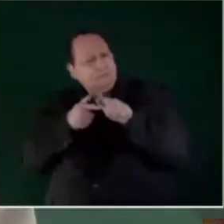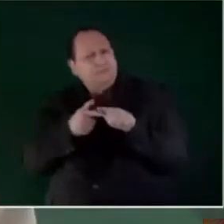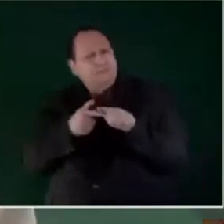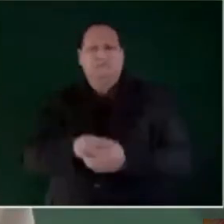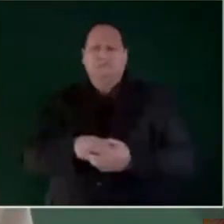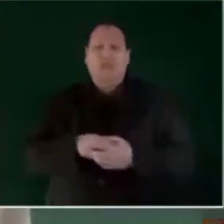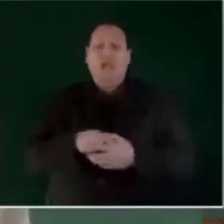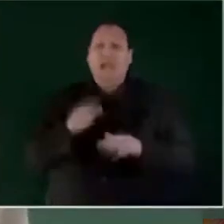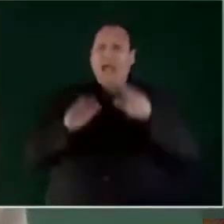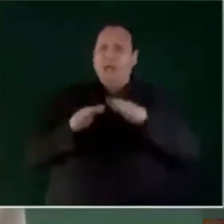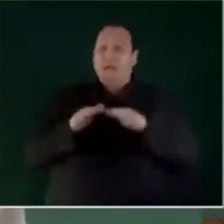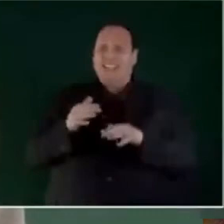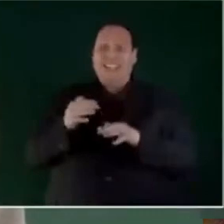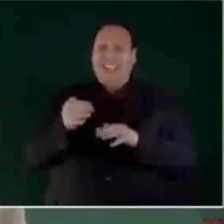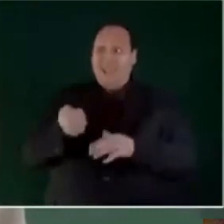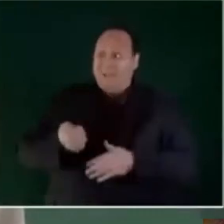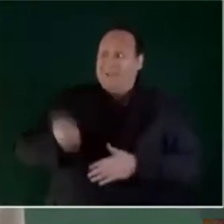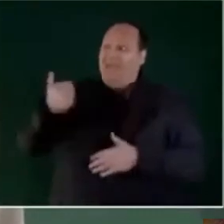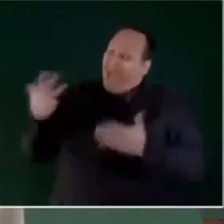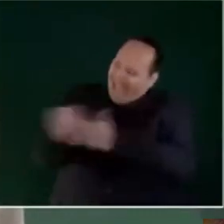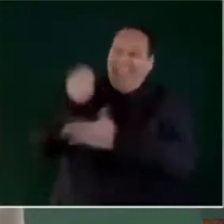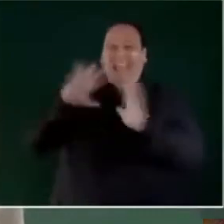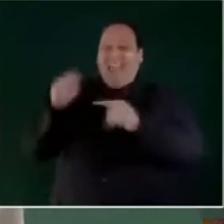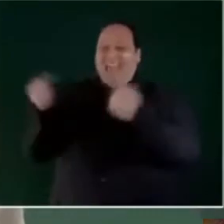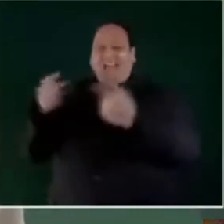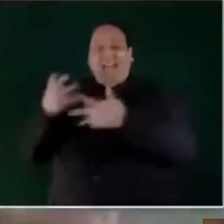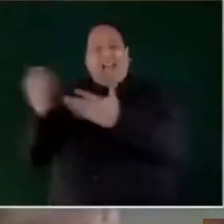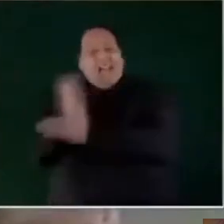que a veces no es a la primera.